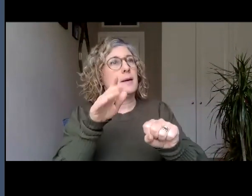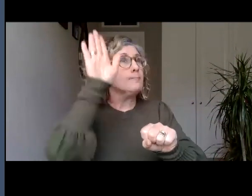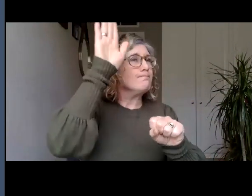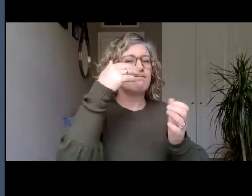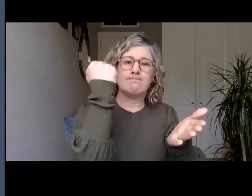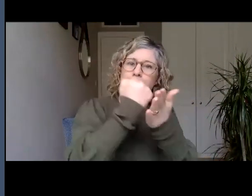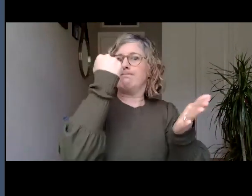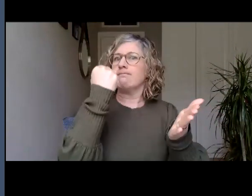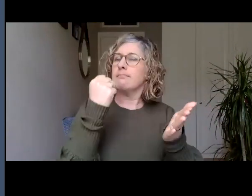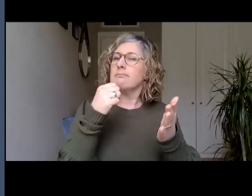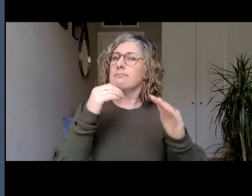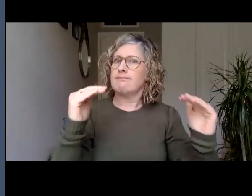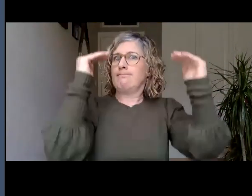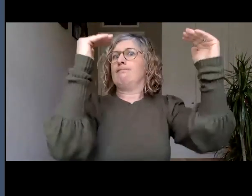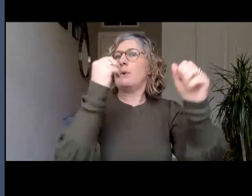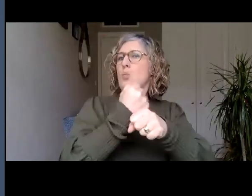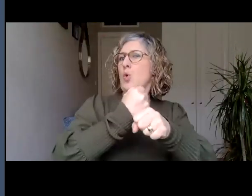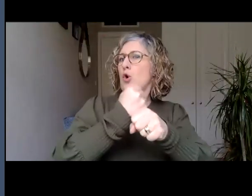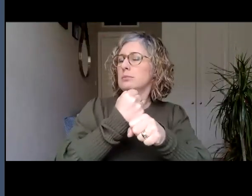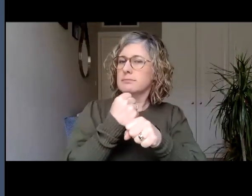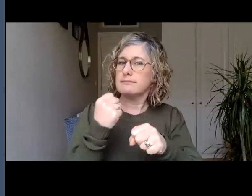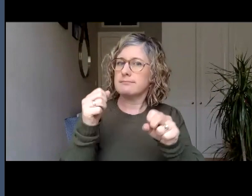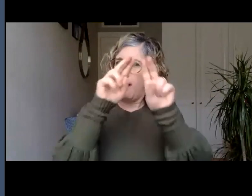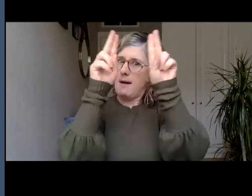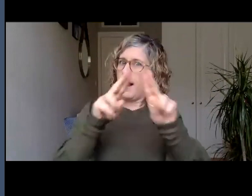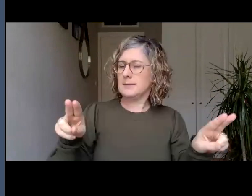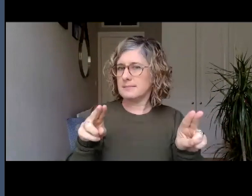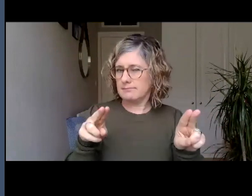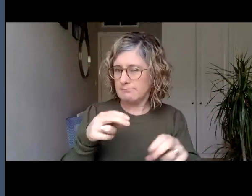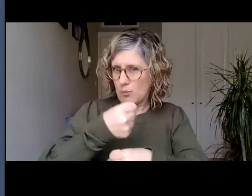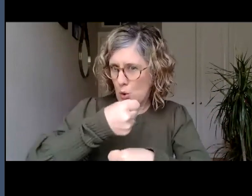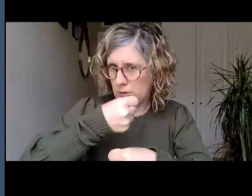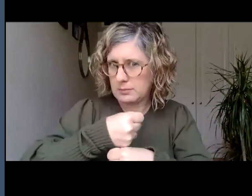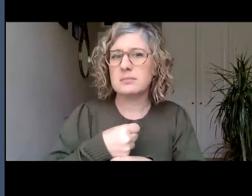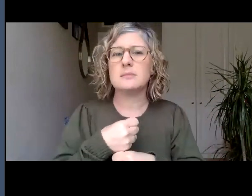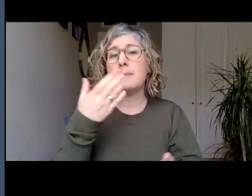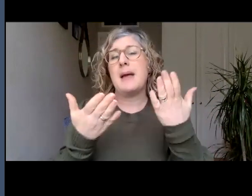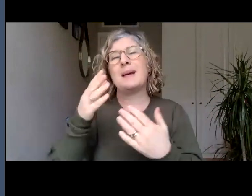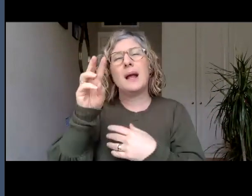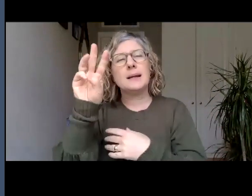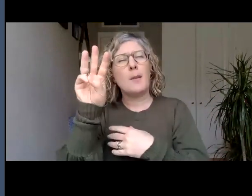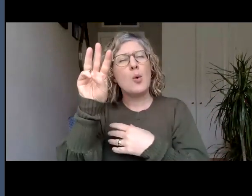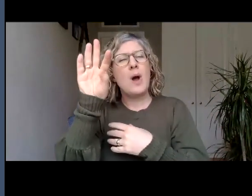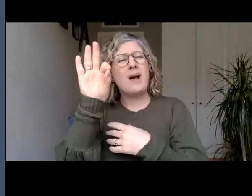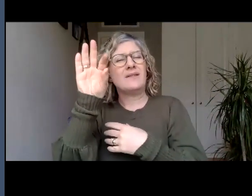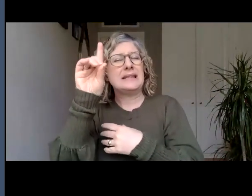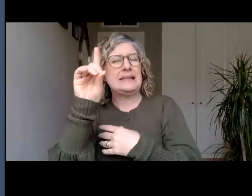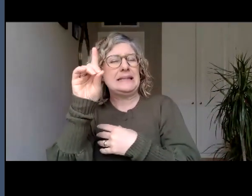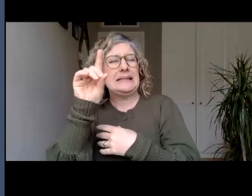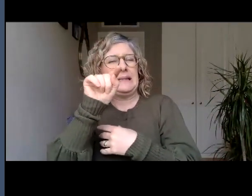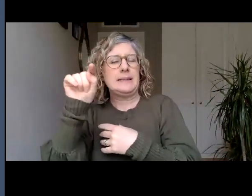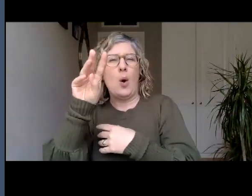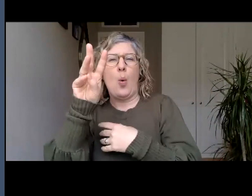e hicimos el intento de reunir a un grupo durante 5 días para que se